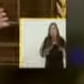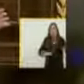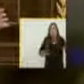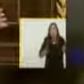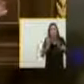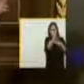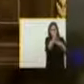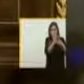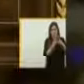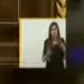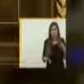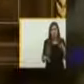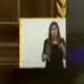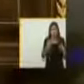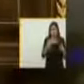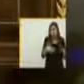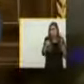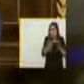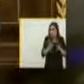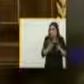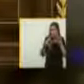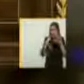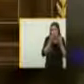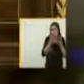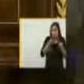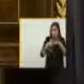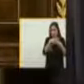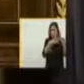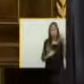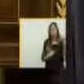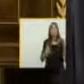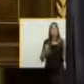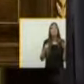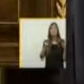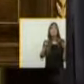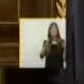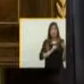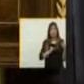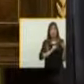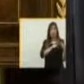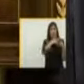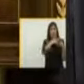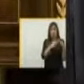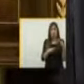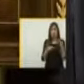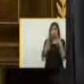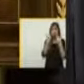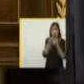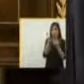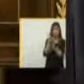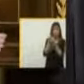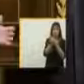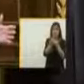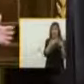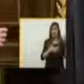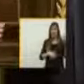ver, José Luis, ¿tú compartes un poco la tesis de Roberto y continúo? A ver, un poco no, la comparto totalmente, ¿no? Y yo